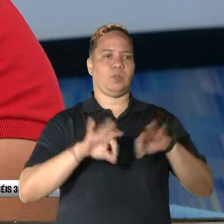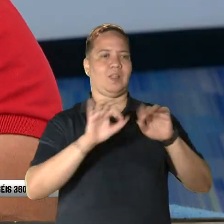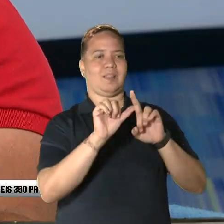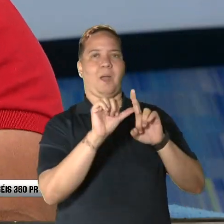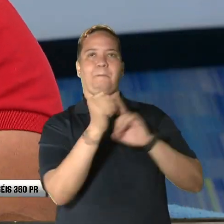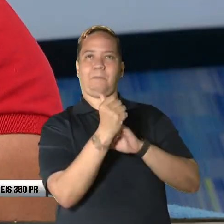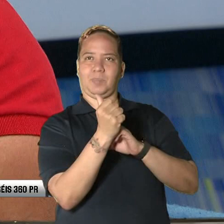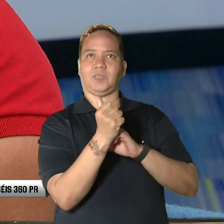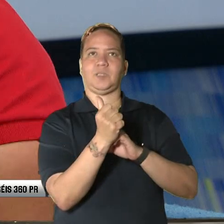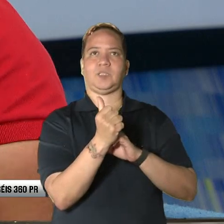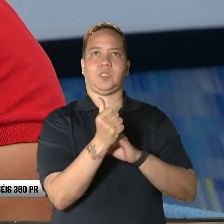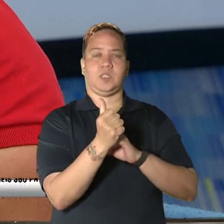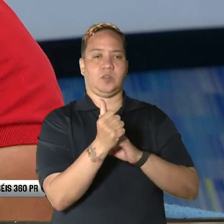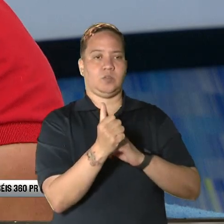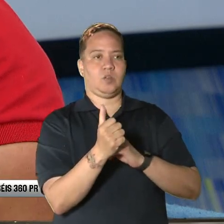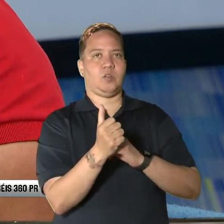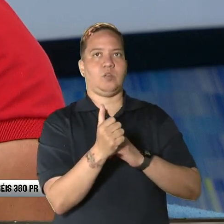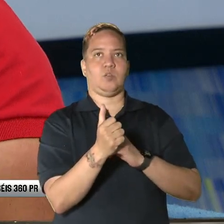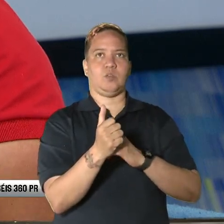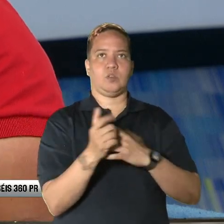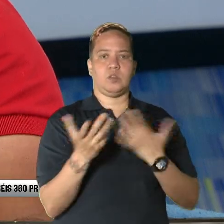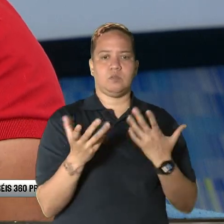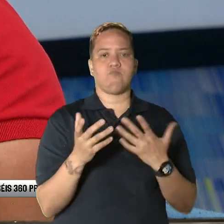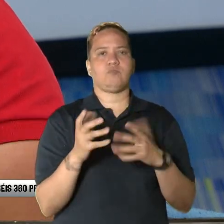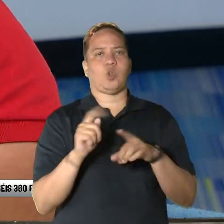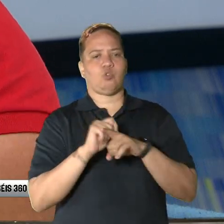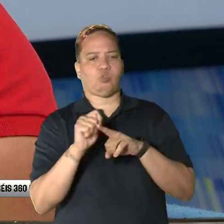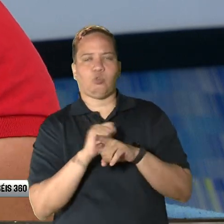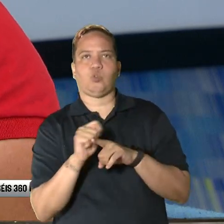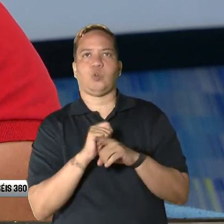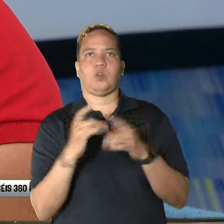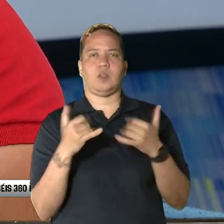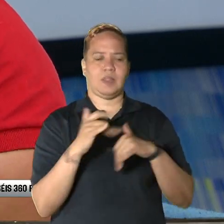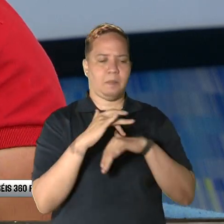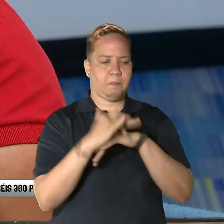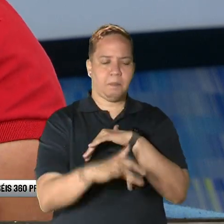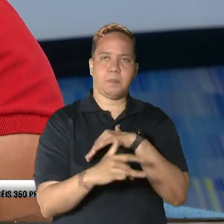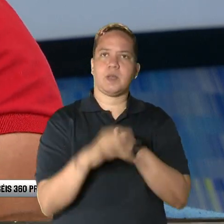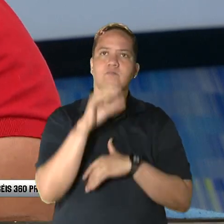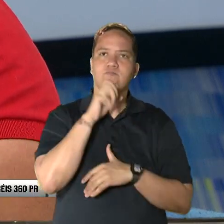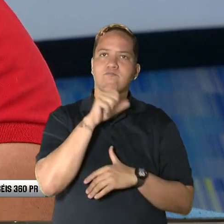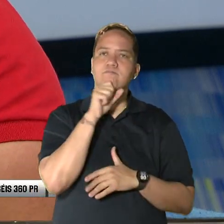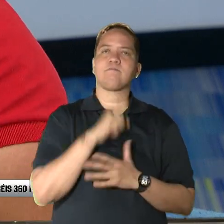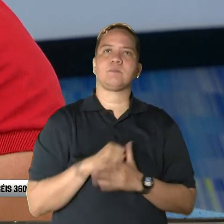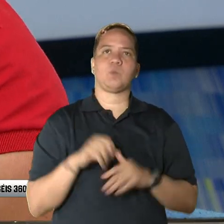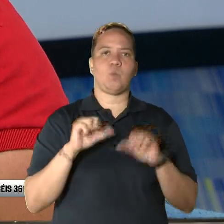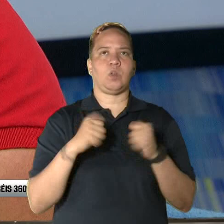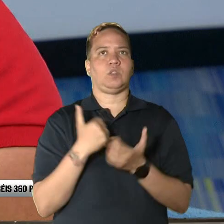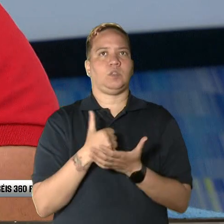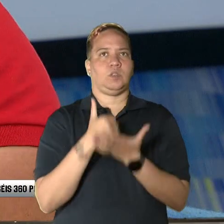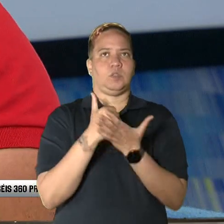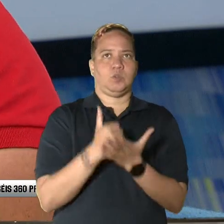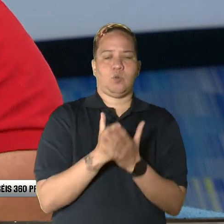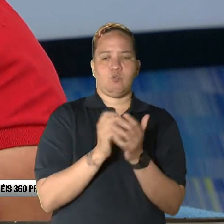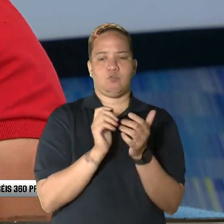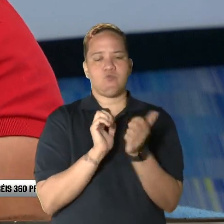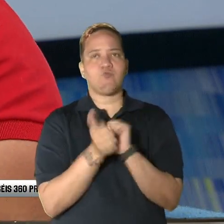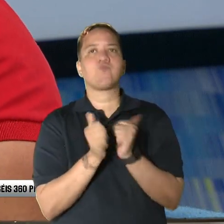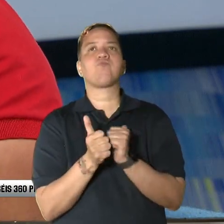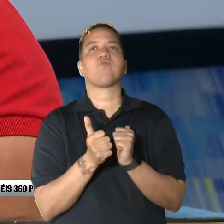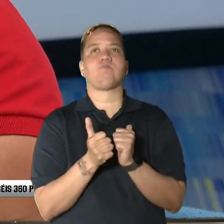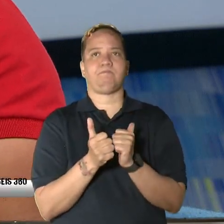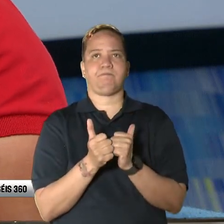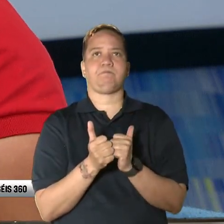puedan formar la formación de los jugadores de tempranas edades que puedan ayudar con estos torneos